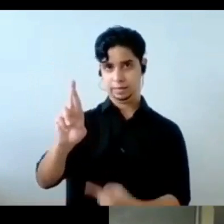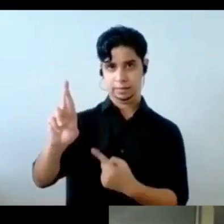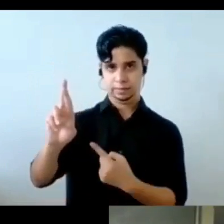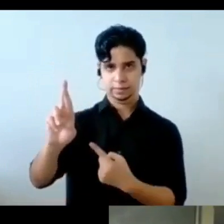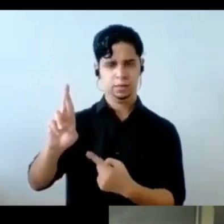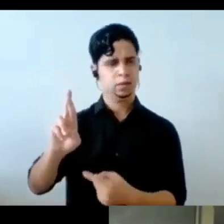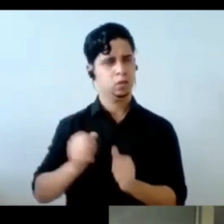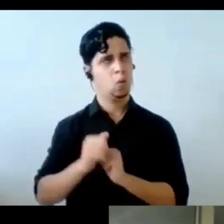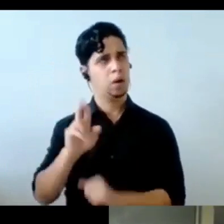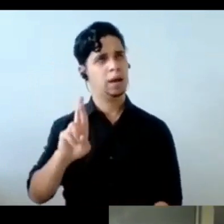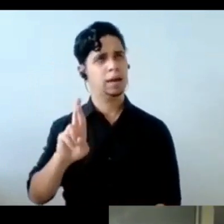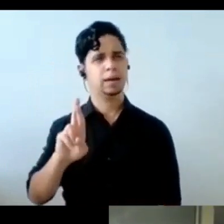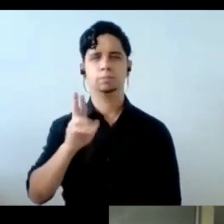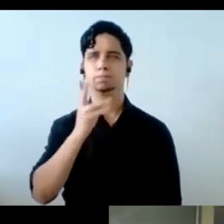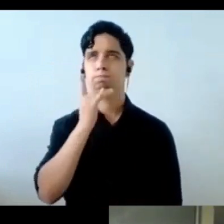Ajá.